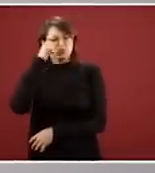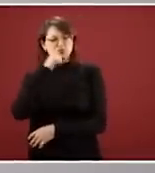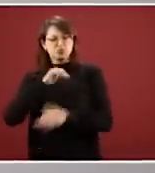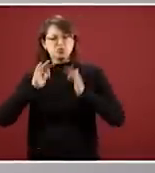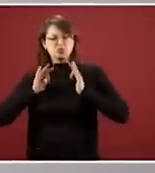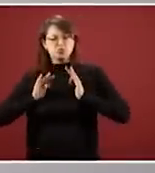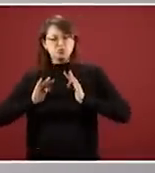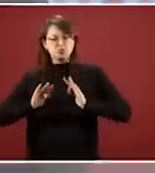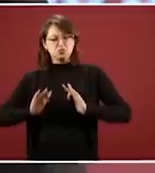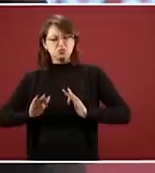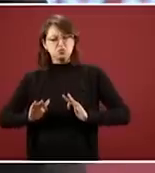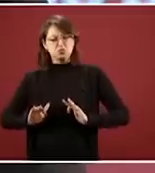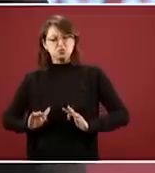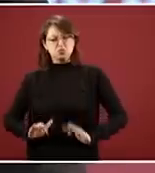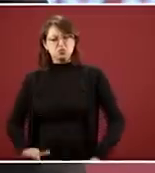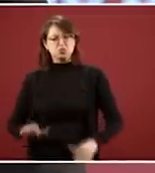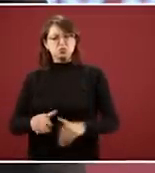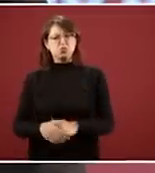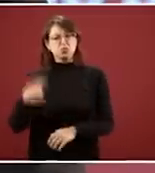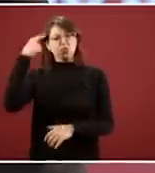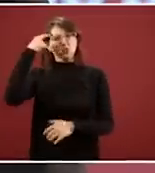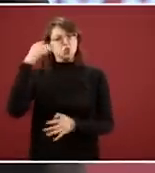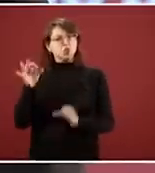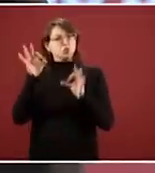o he abandonado la cordura.